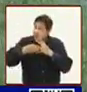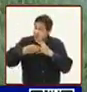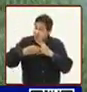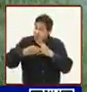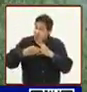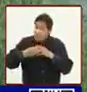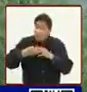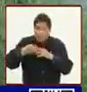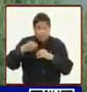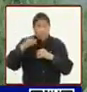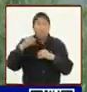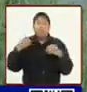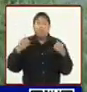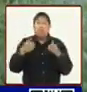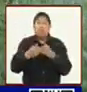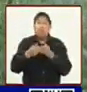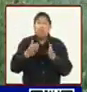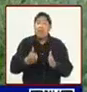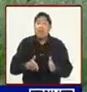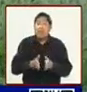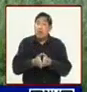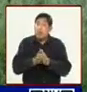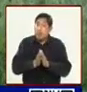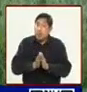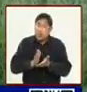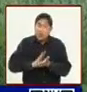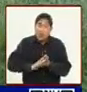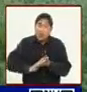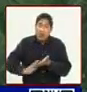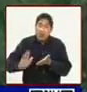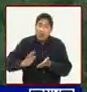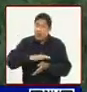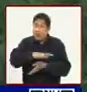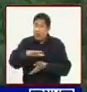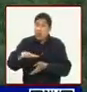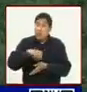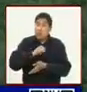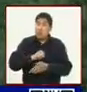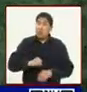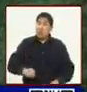Héroes del Chaco. Los vecinos están pidiendo que se pueda limpiar este lugar.